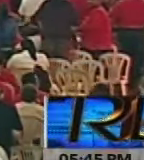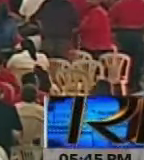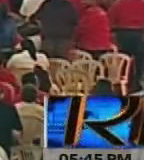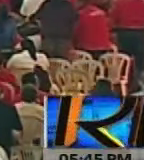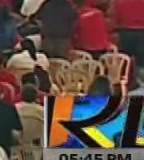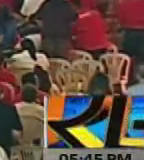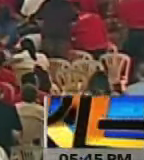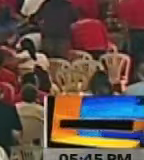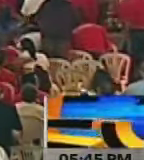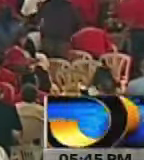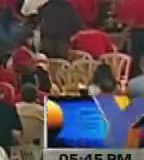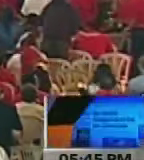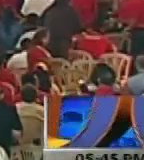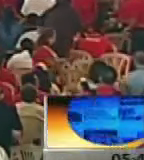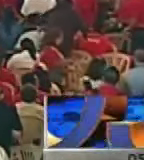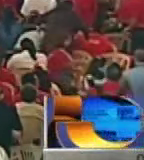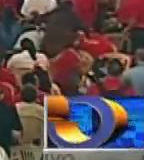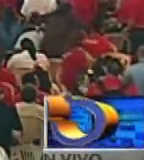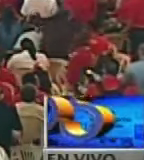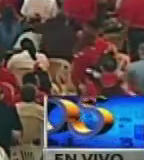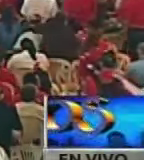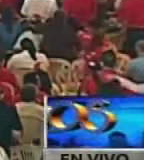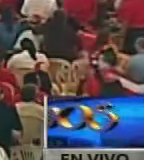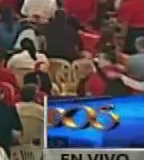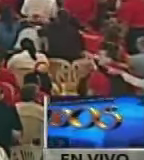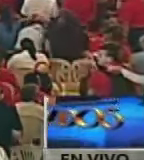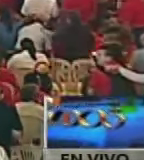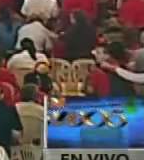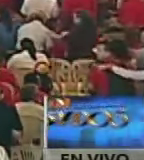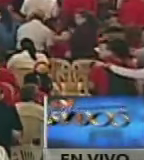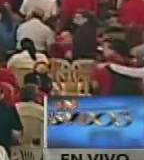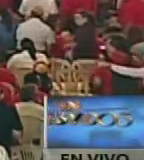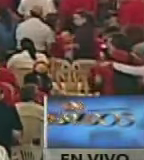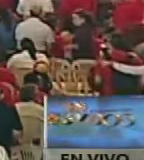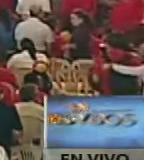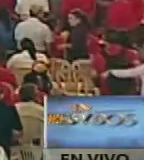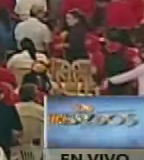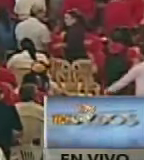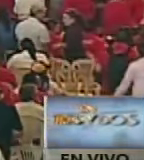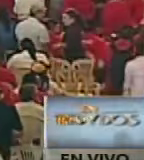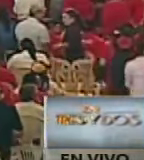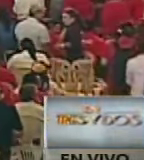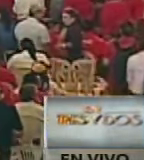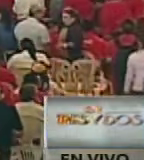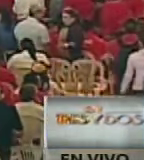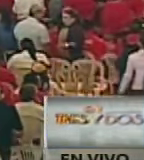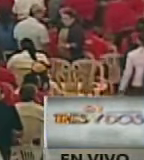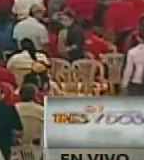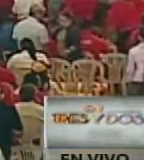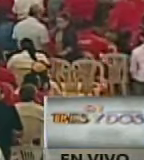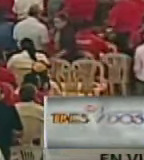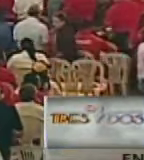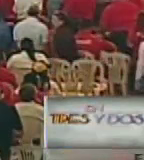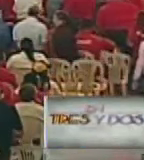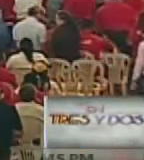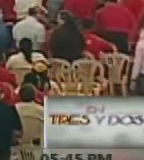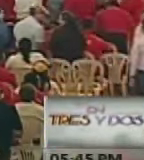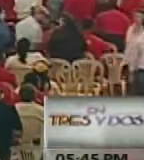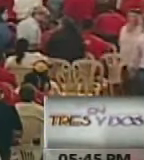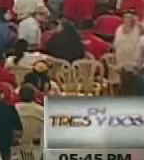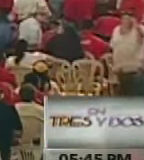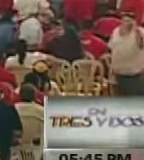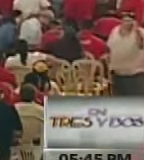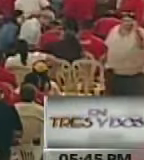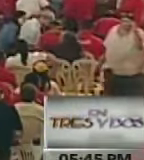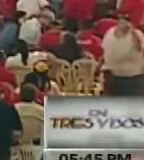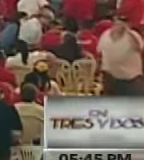y somos los que estamos tratando de llevar a nuestro pueblo nuestra conserva de atún a muy precios accesibles para que le llegue a nuestro